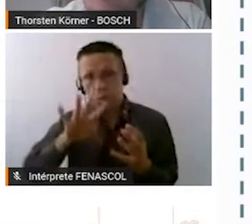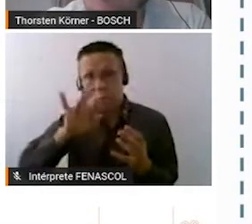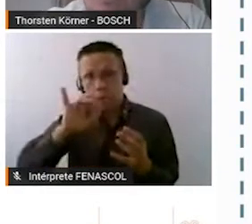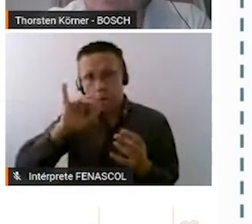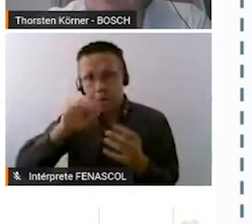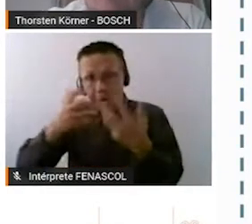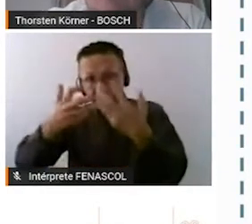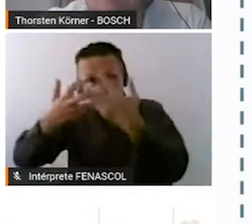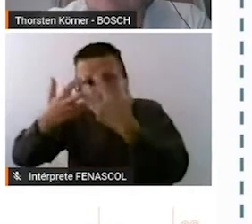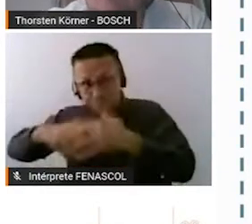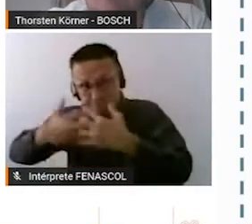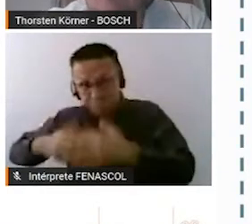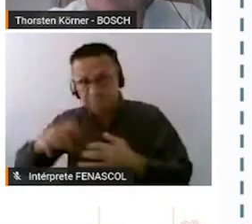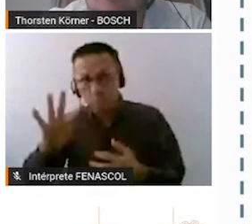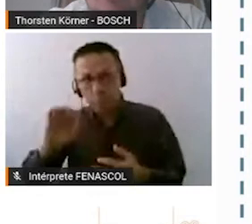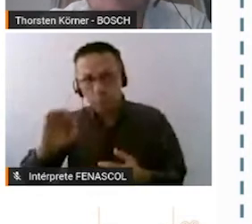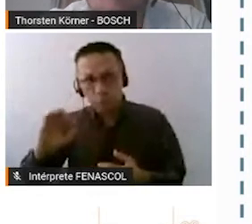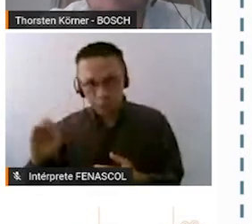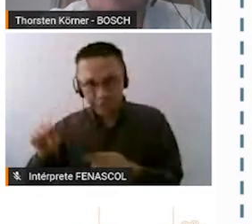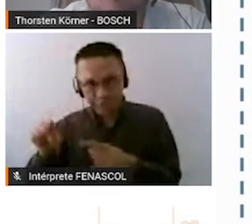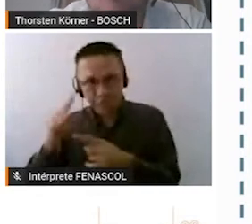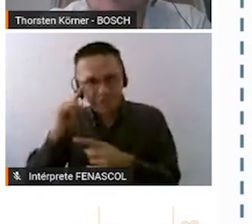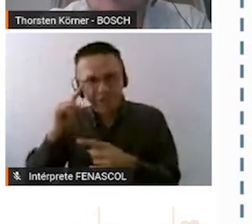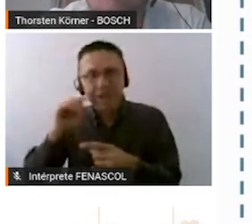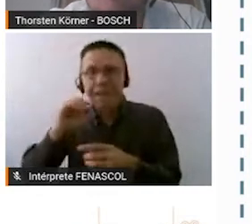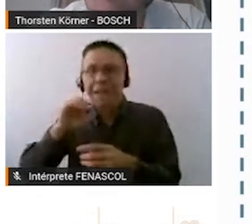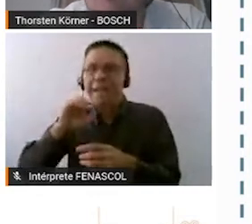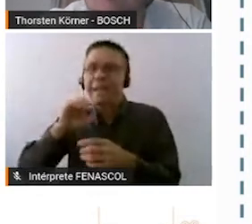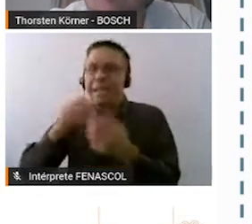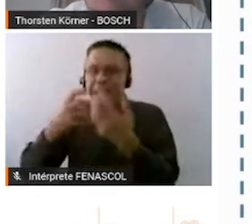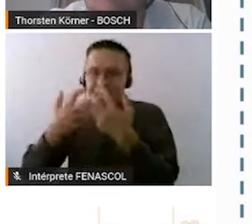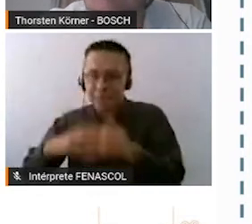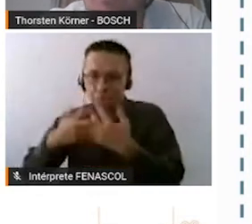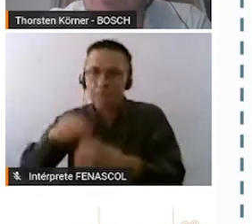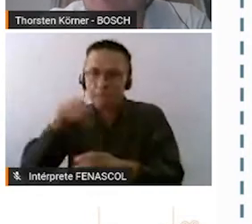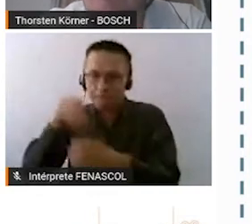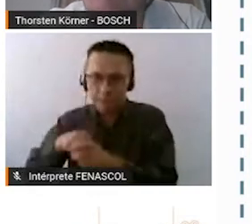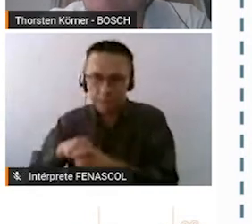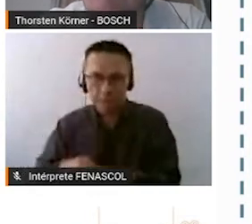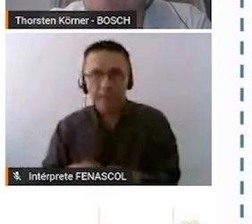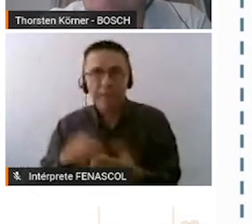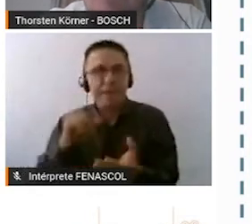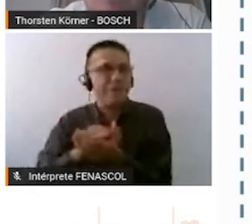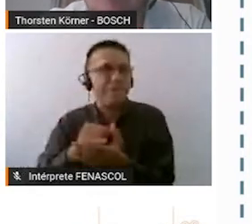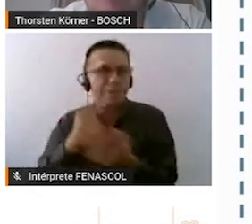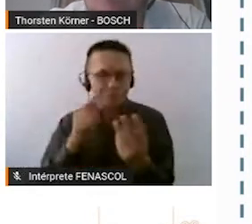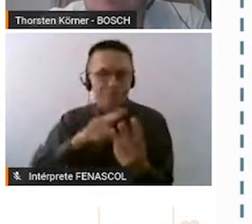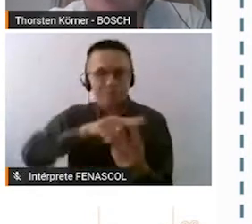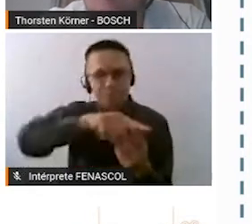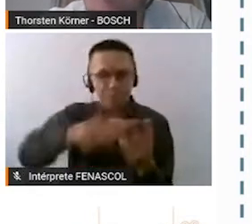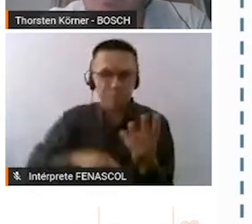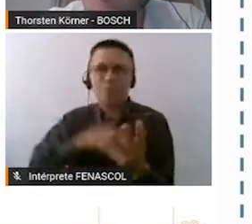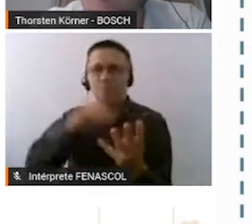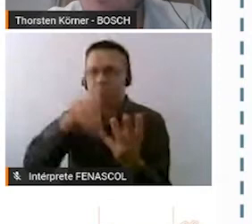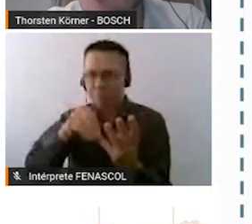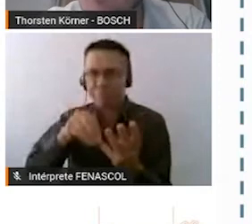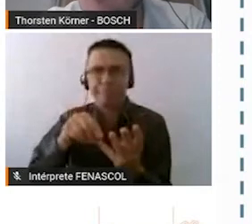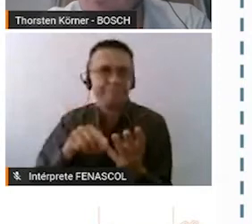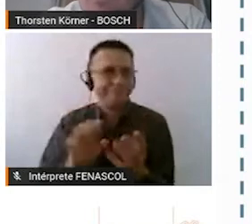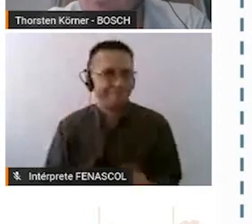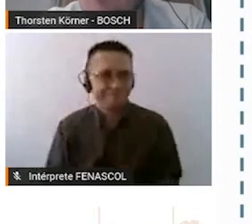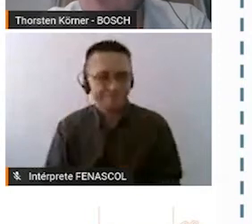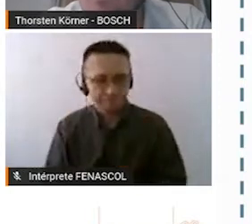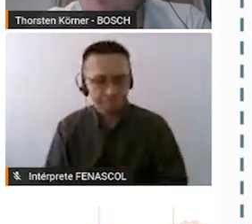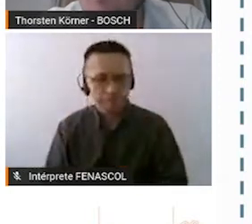industria conectada, que engloba estos tres otros contextos también. Vale decir, en la